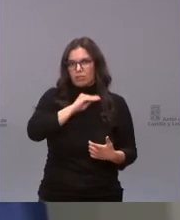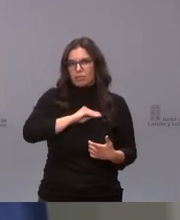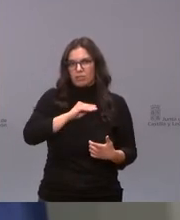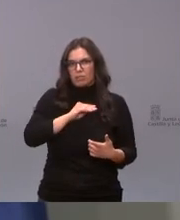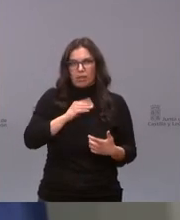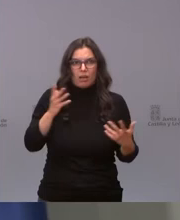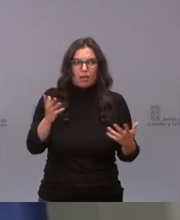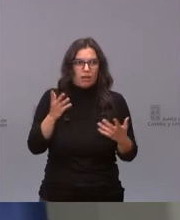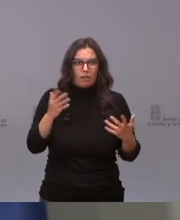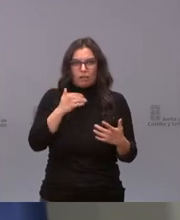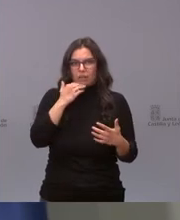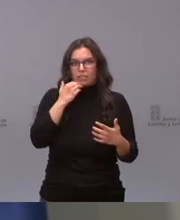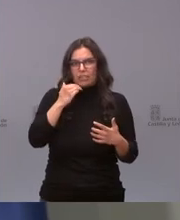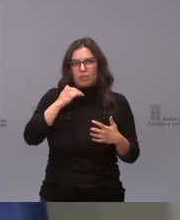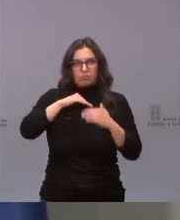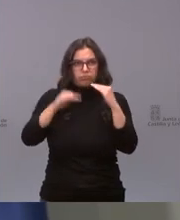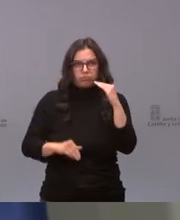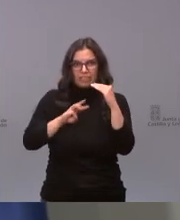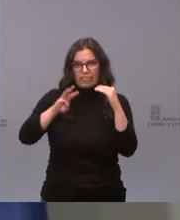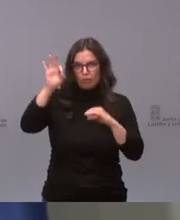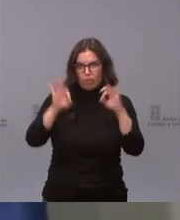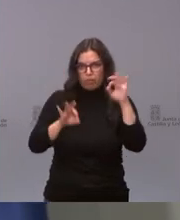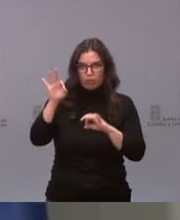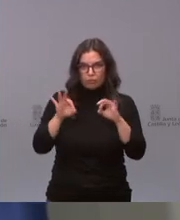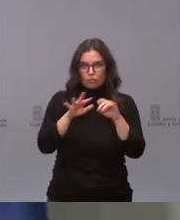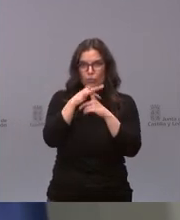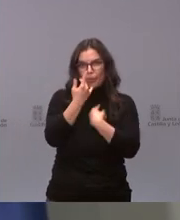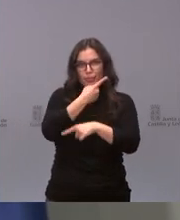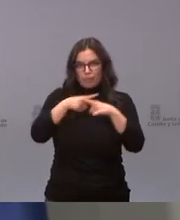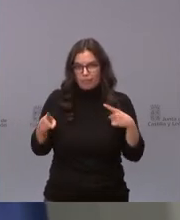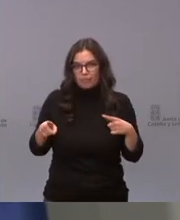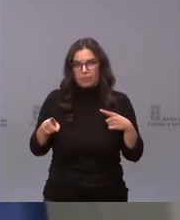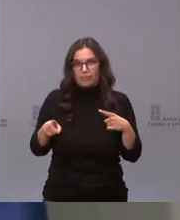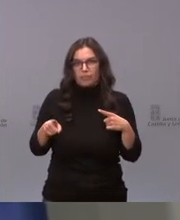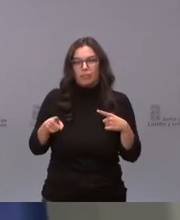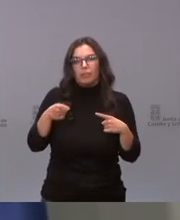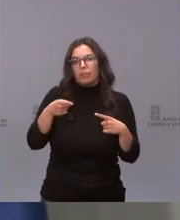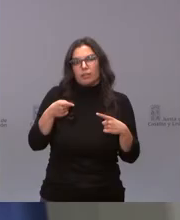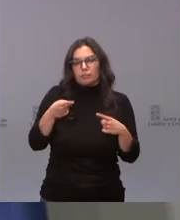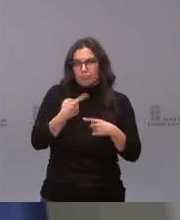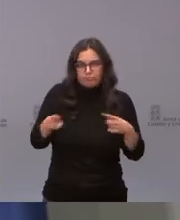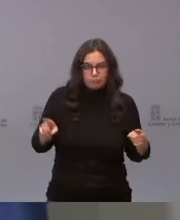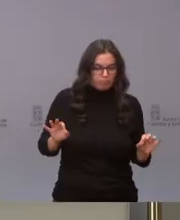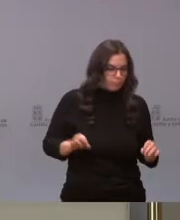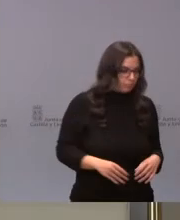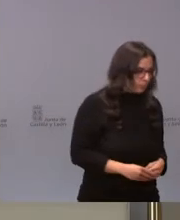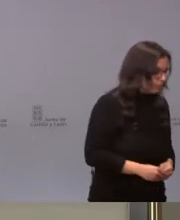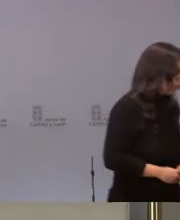prácticamente a la tercera parte o a la mitad. Entonces, la situación es completamente diferente y esto también hay que tenerlo en cuenta.